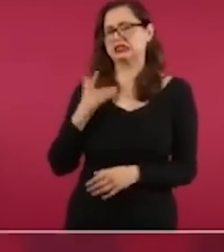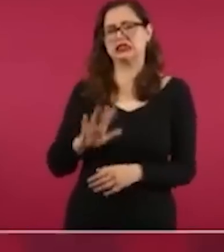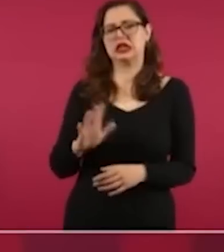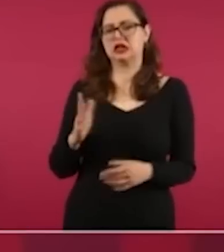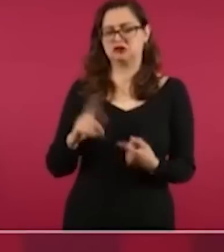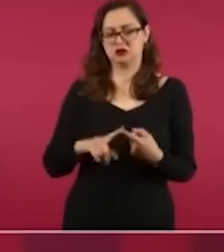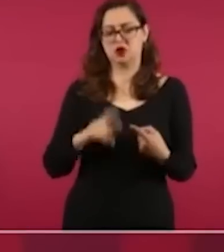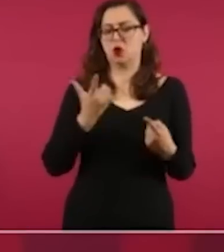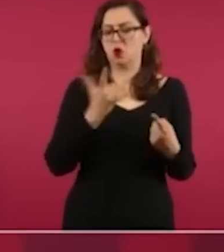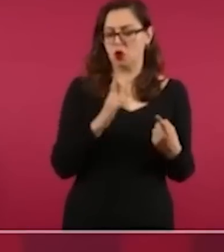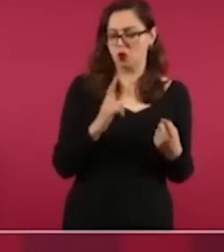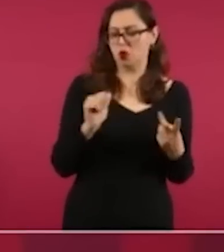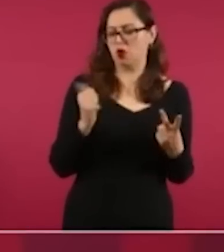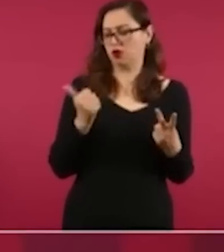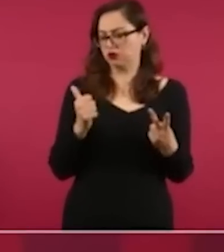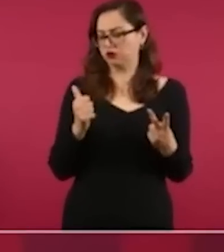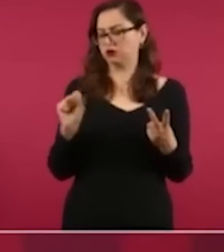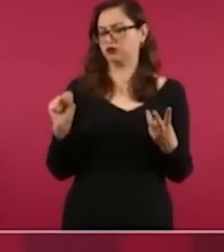septiembre